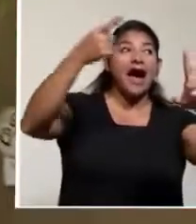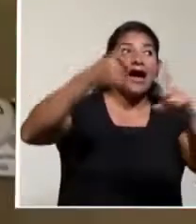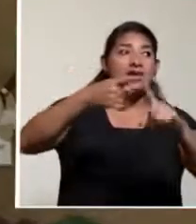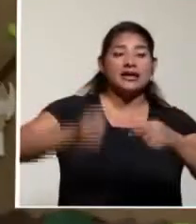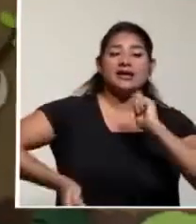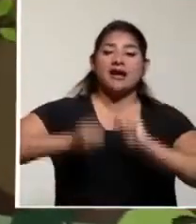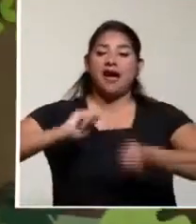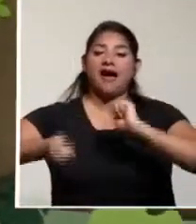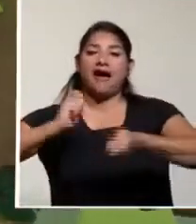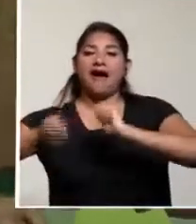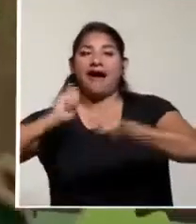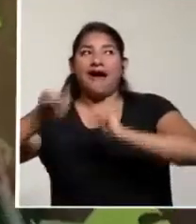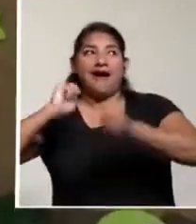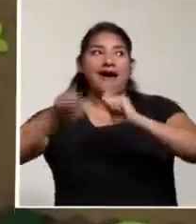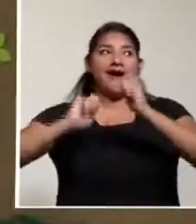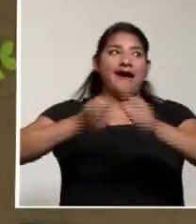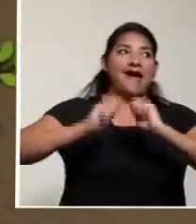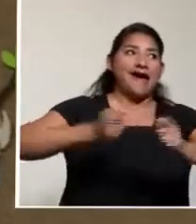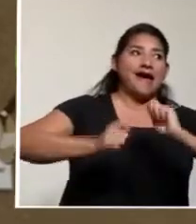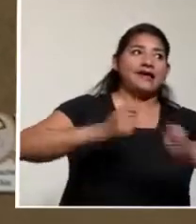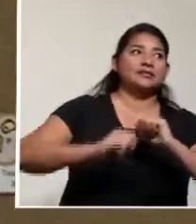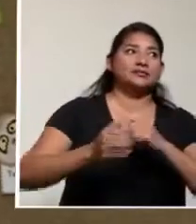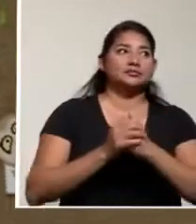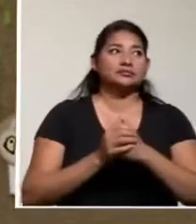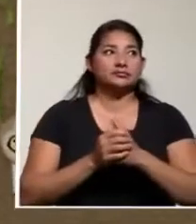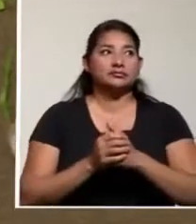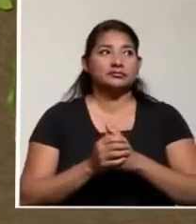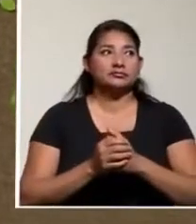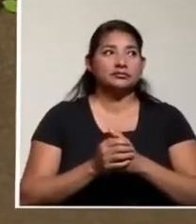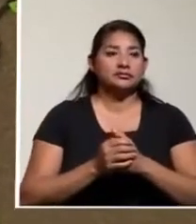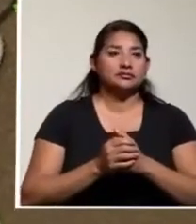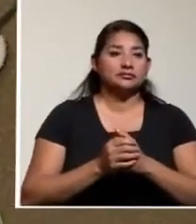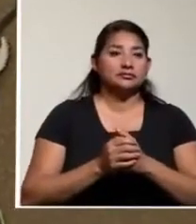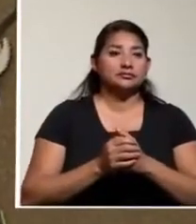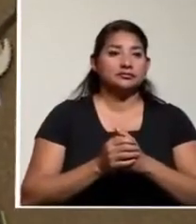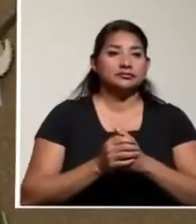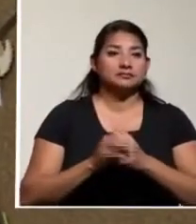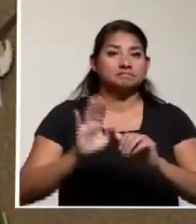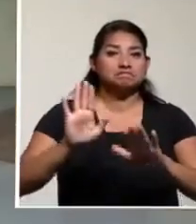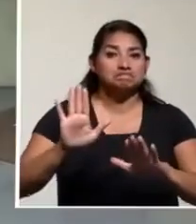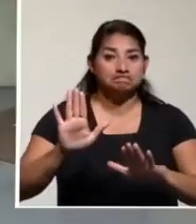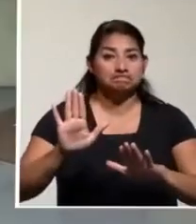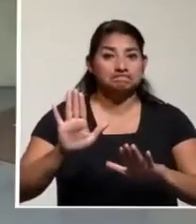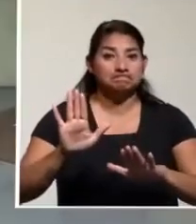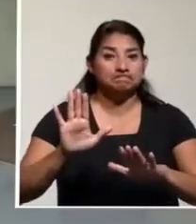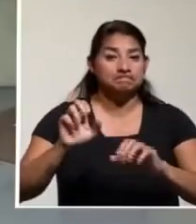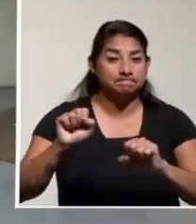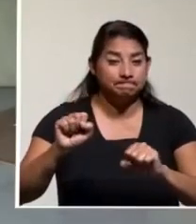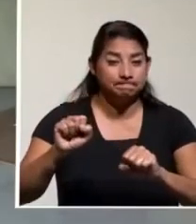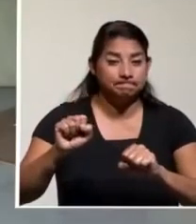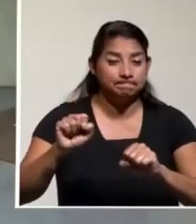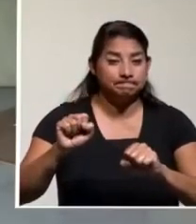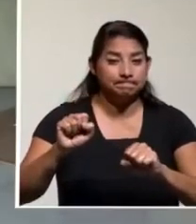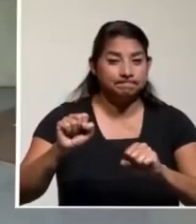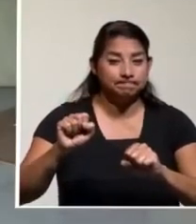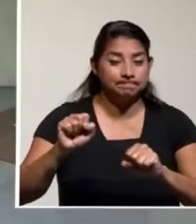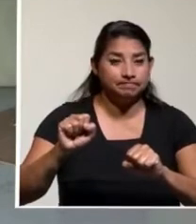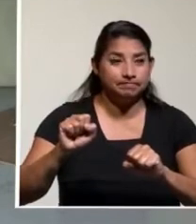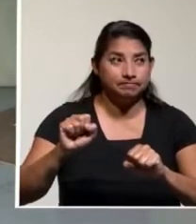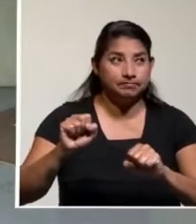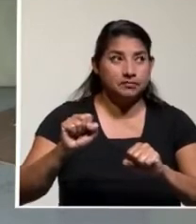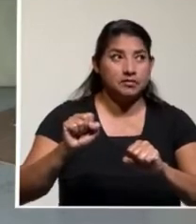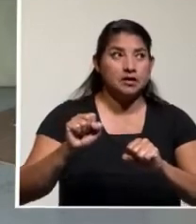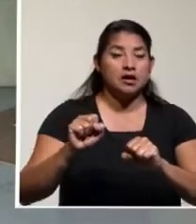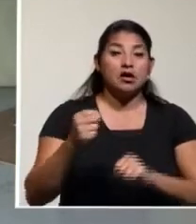batería. ¡Estatua! dos